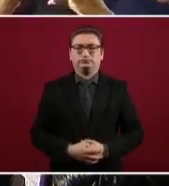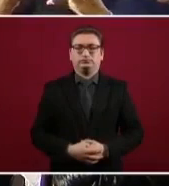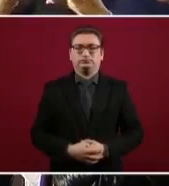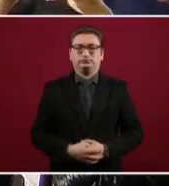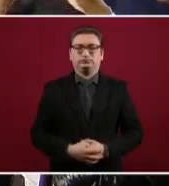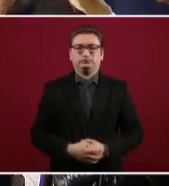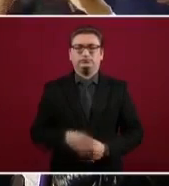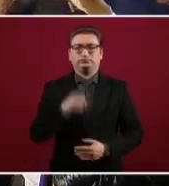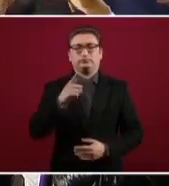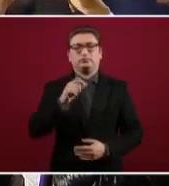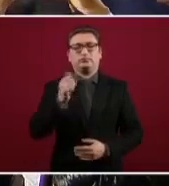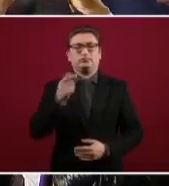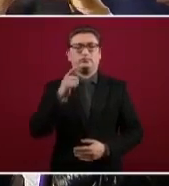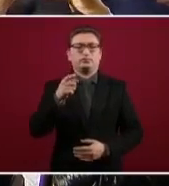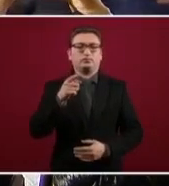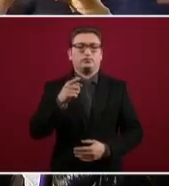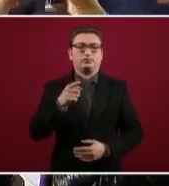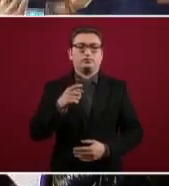d